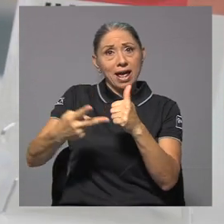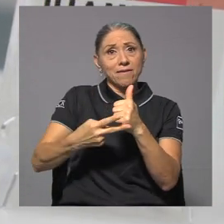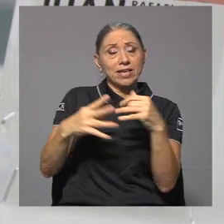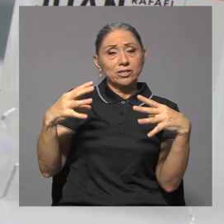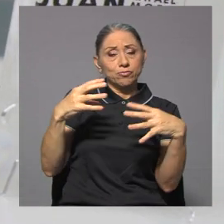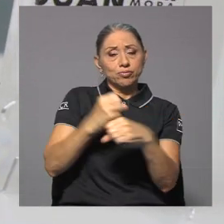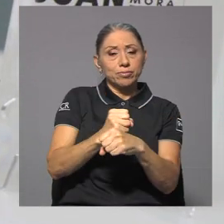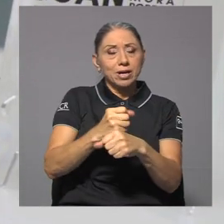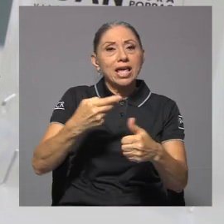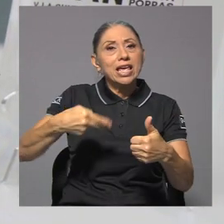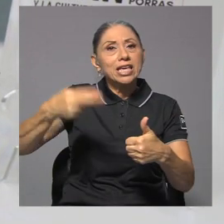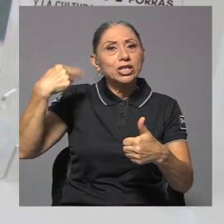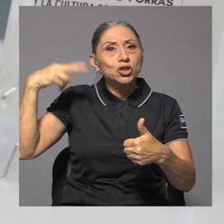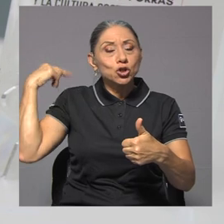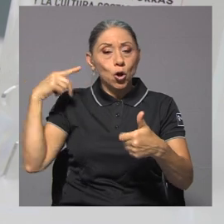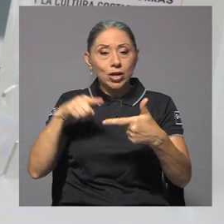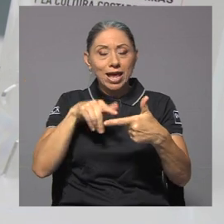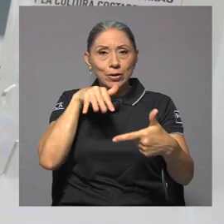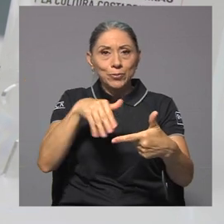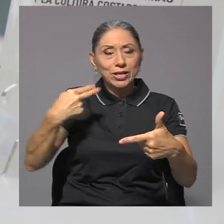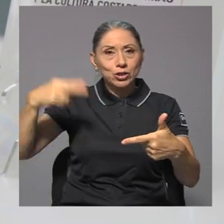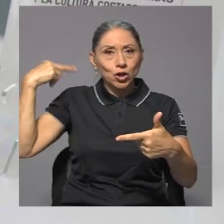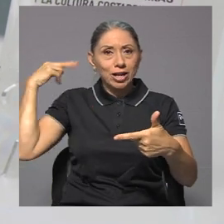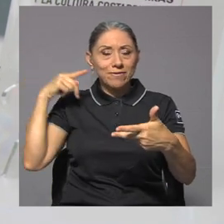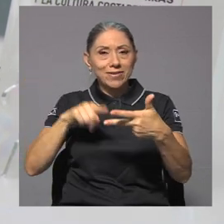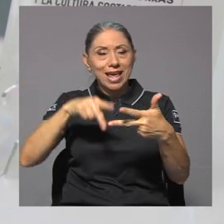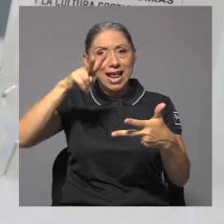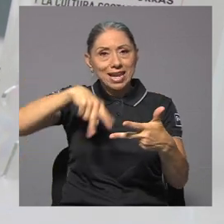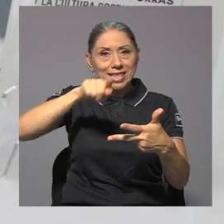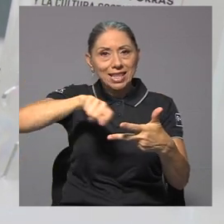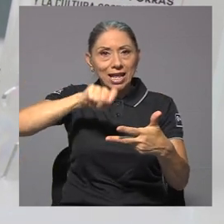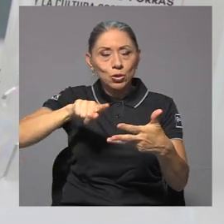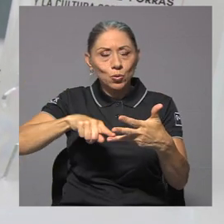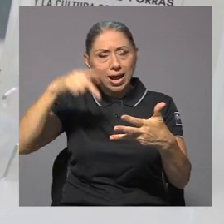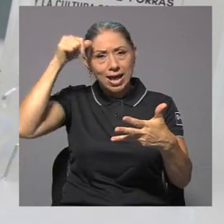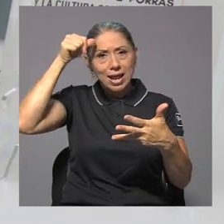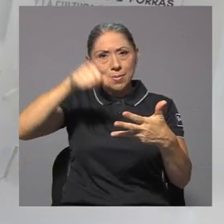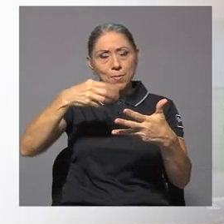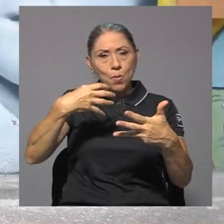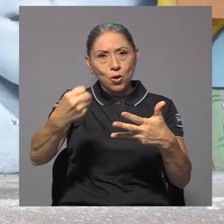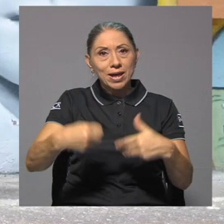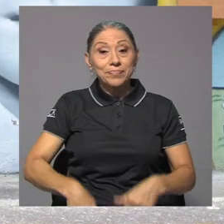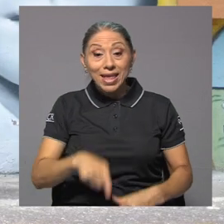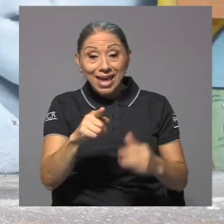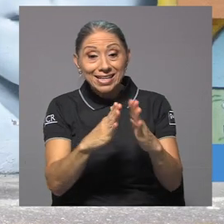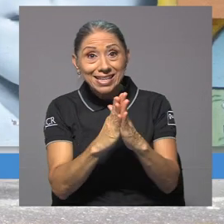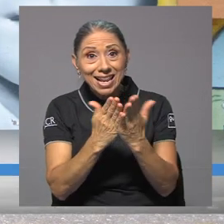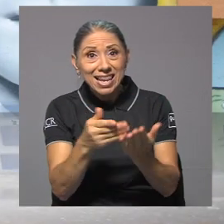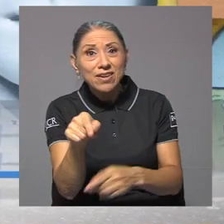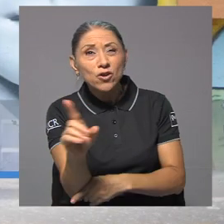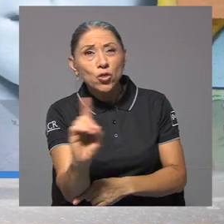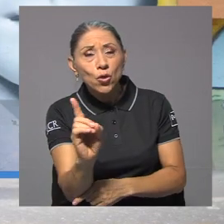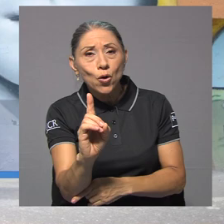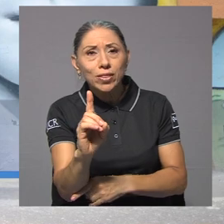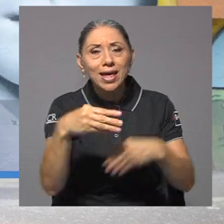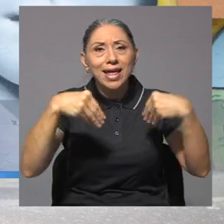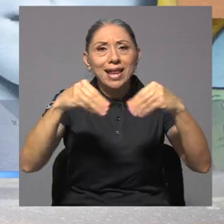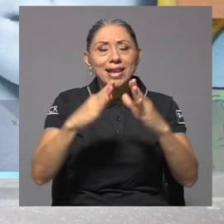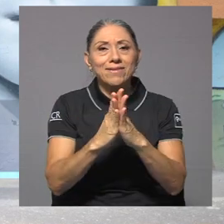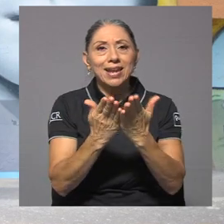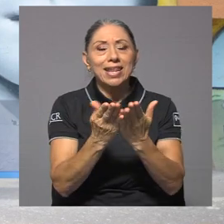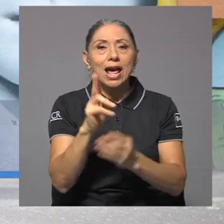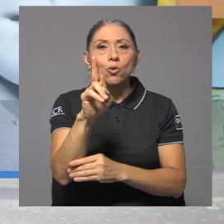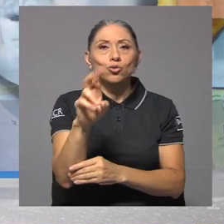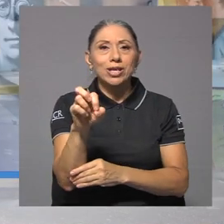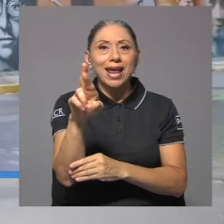vez primera integra la historia la historiografía la literatura y la memoria este libro está disponible en la